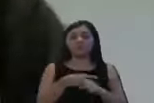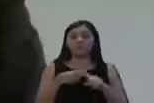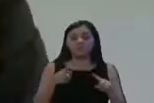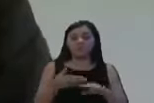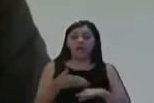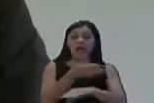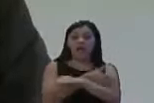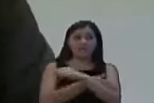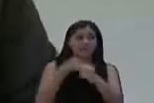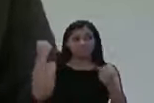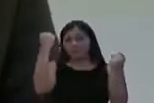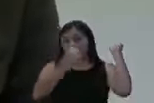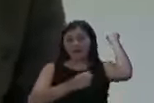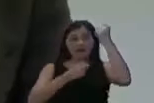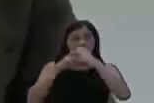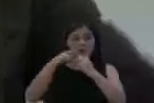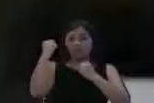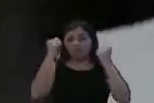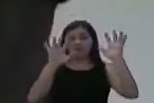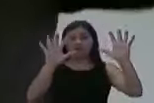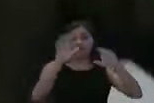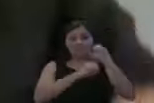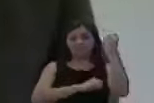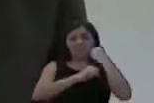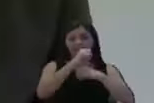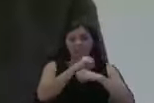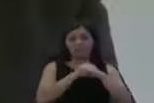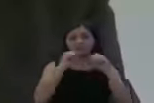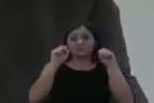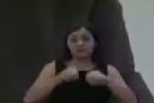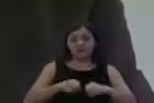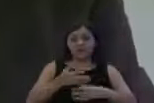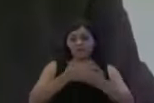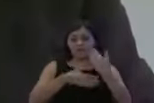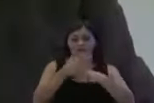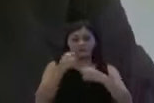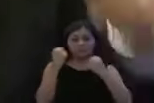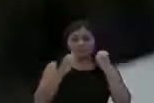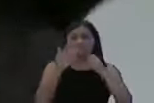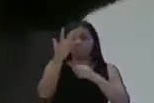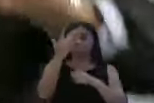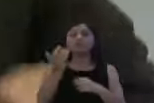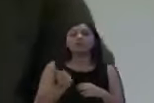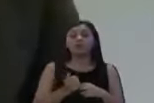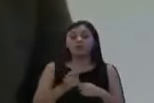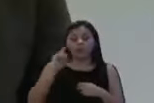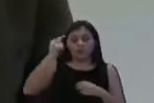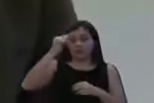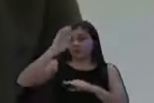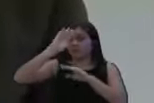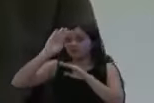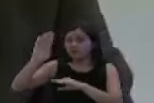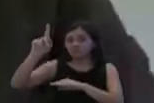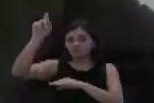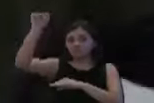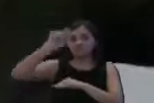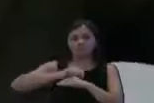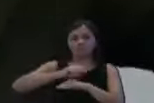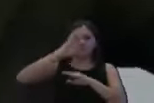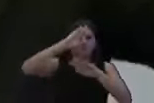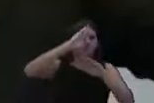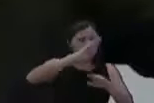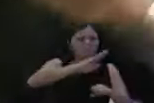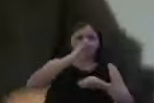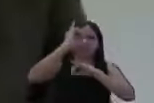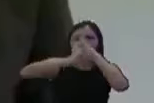luchaba contra gobiernos entreguistas que habían roto la Constitución con la Pichi corte o se luchaba contra gobiernos como el de magat que había